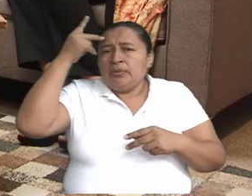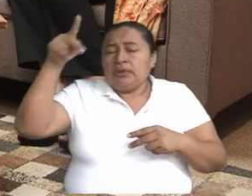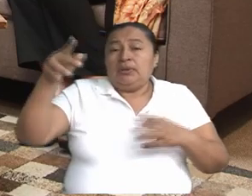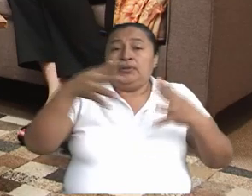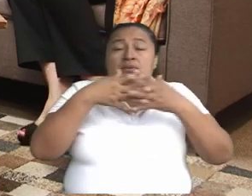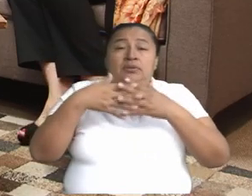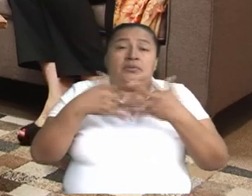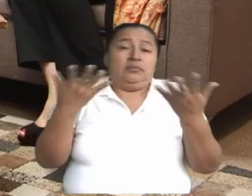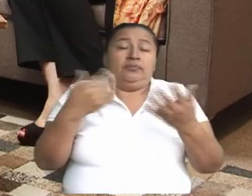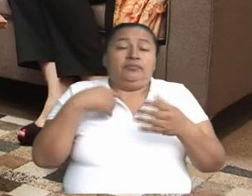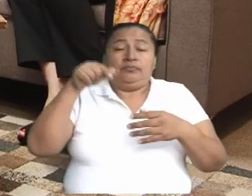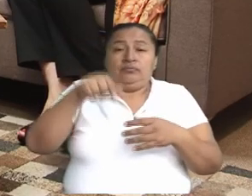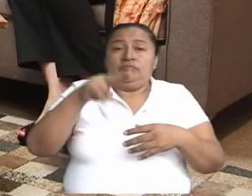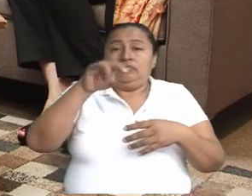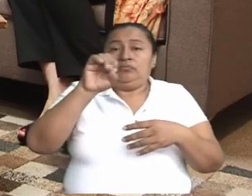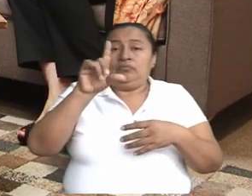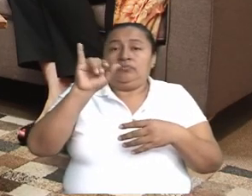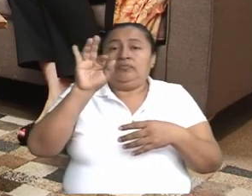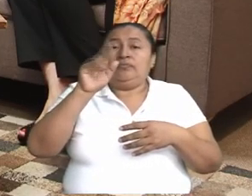los gobiernos neoliberales en su retorno?